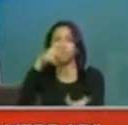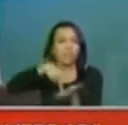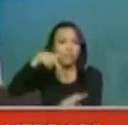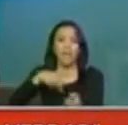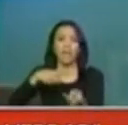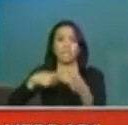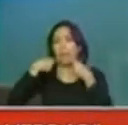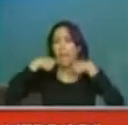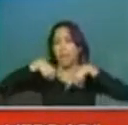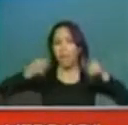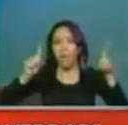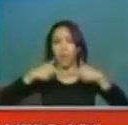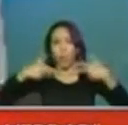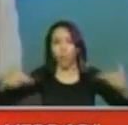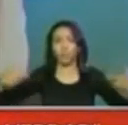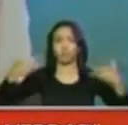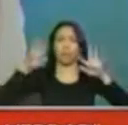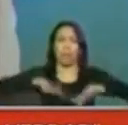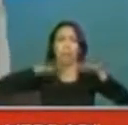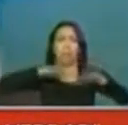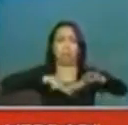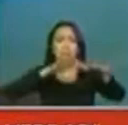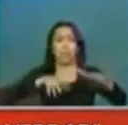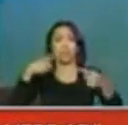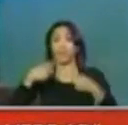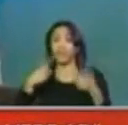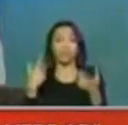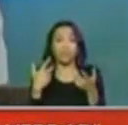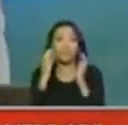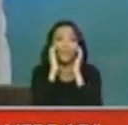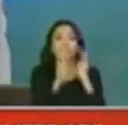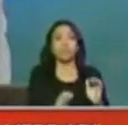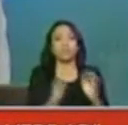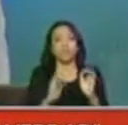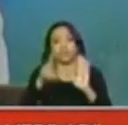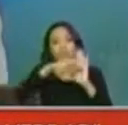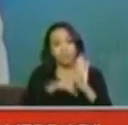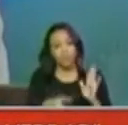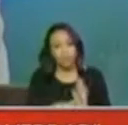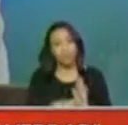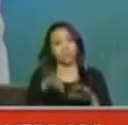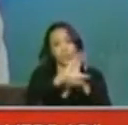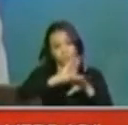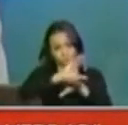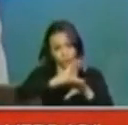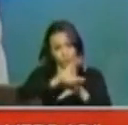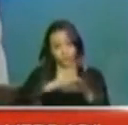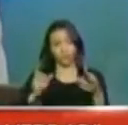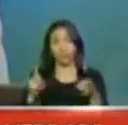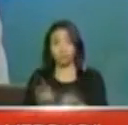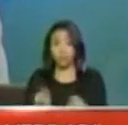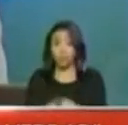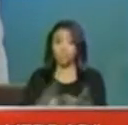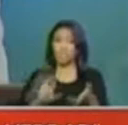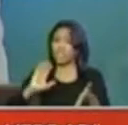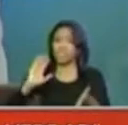criticables. Dice que se está manipulando a la sociedad brasileña y que eso viola los principios, las garantías